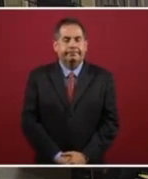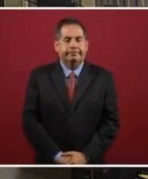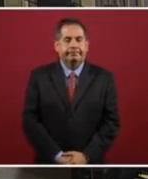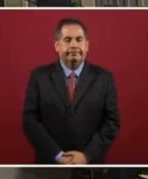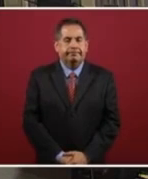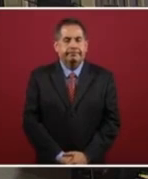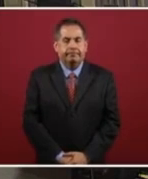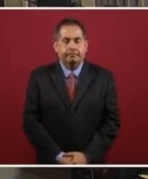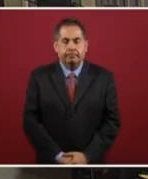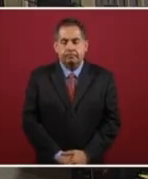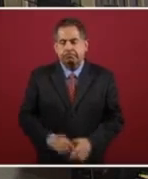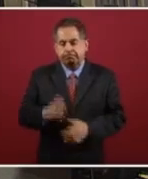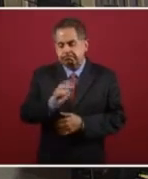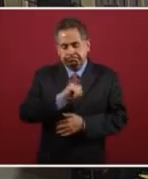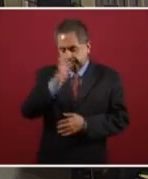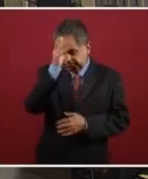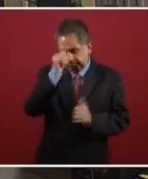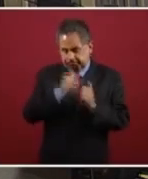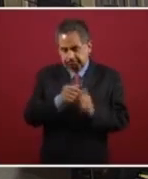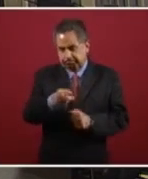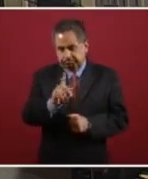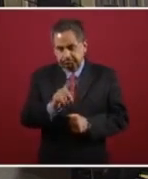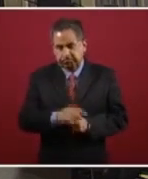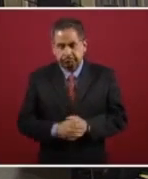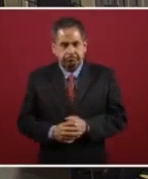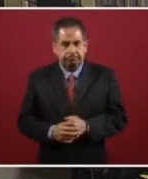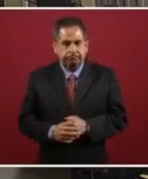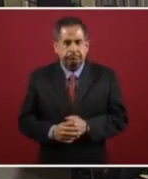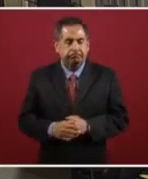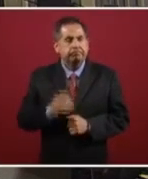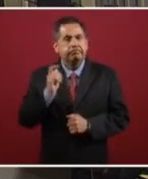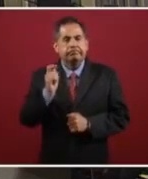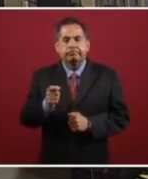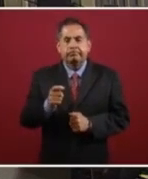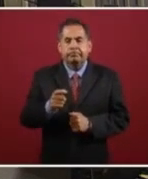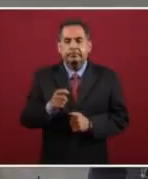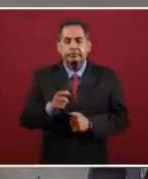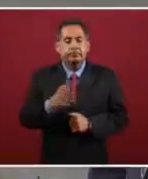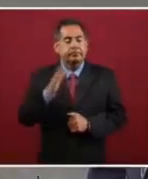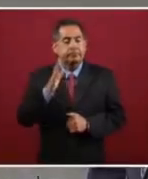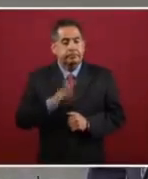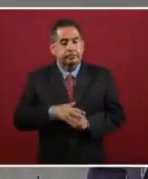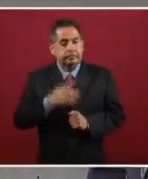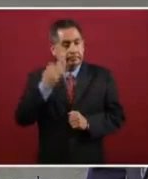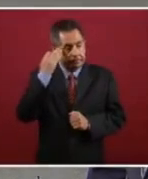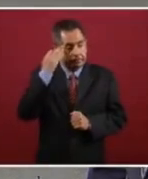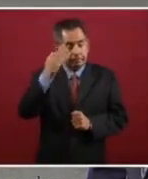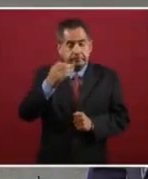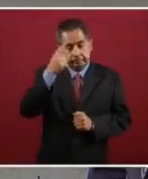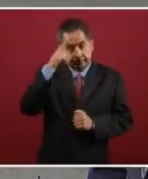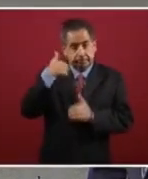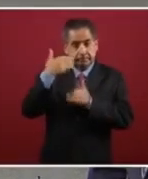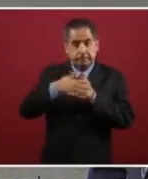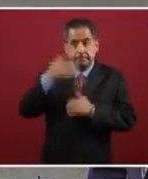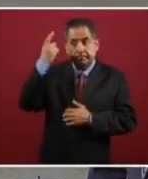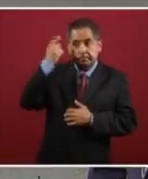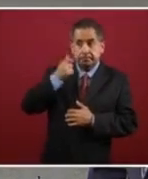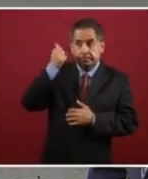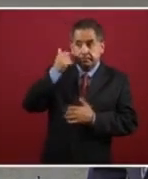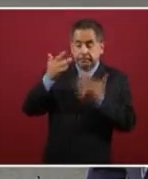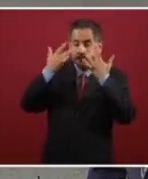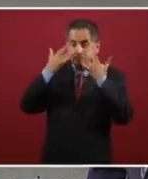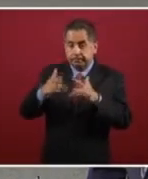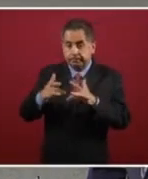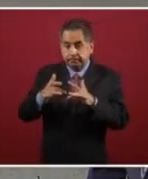no estoy de acuerdo con que se amplíe la edad de retiro de una